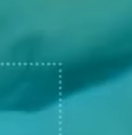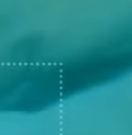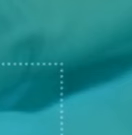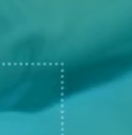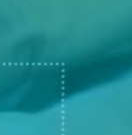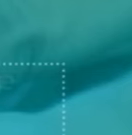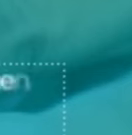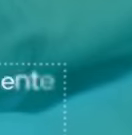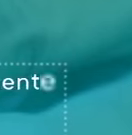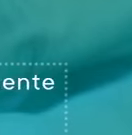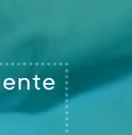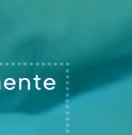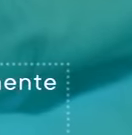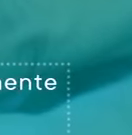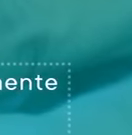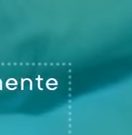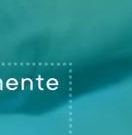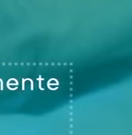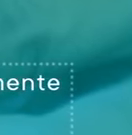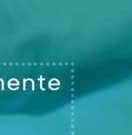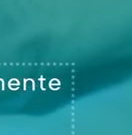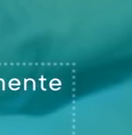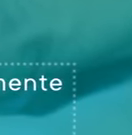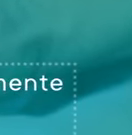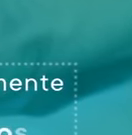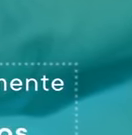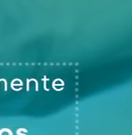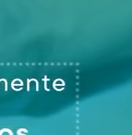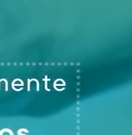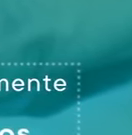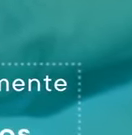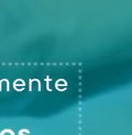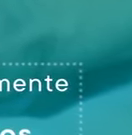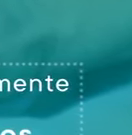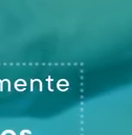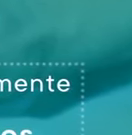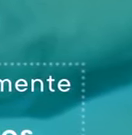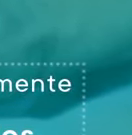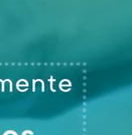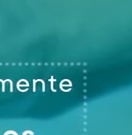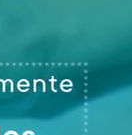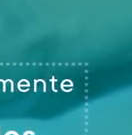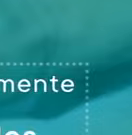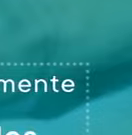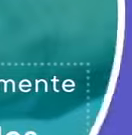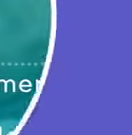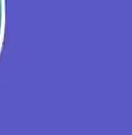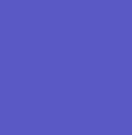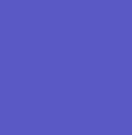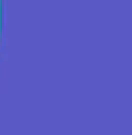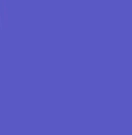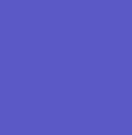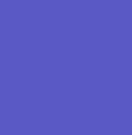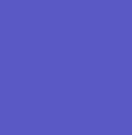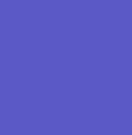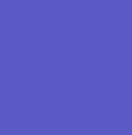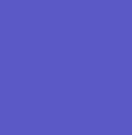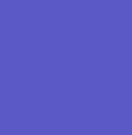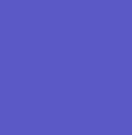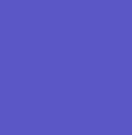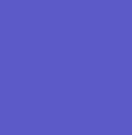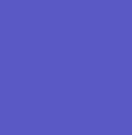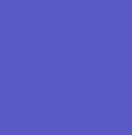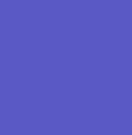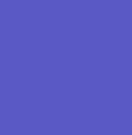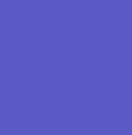Lávate las manos frecuentemente con agua y jabón, mínimo por 20 segundos. Si me cuido yo, cuido